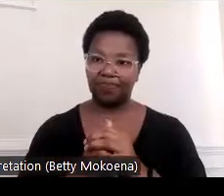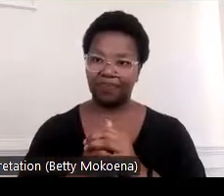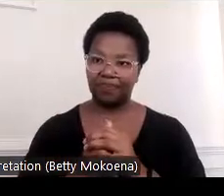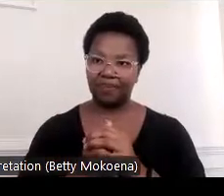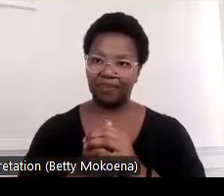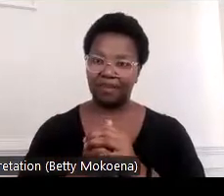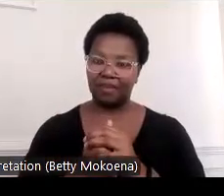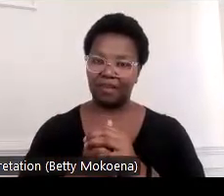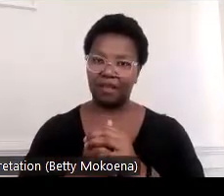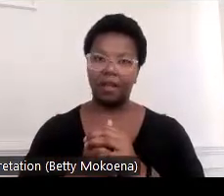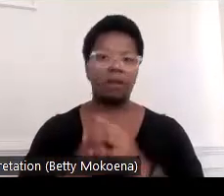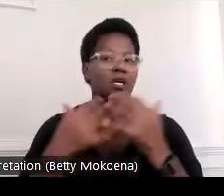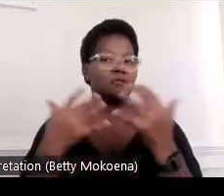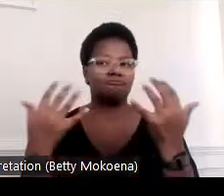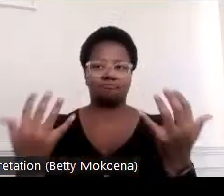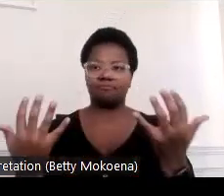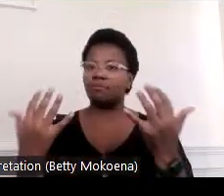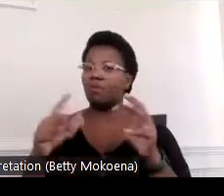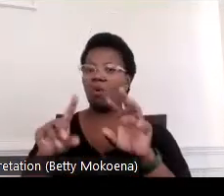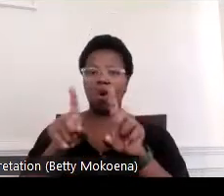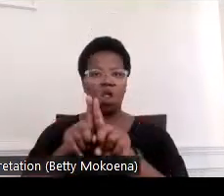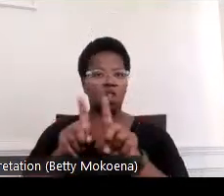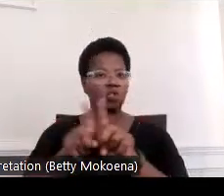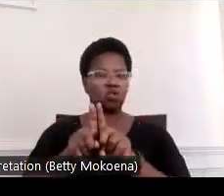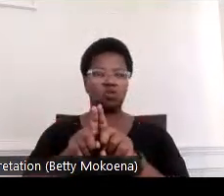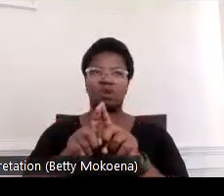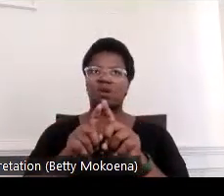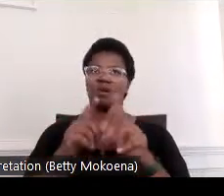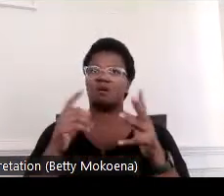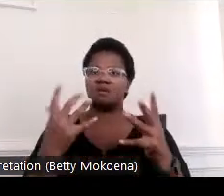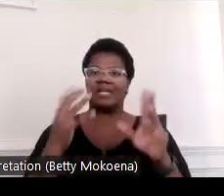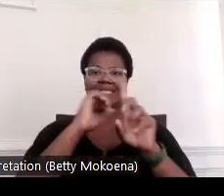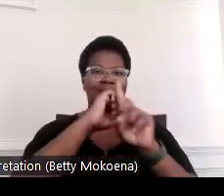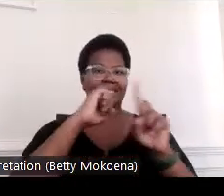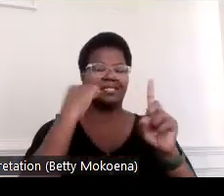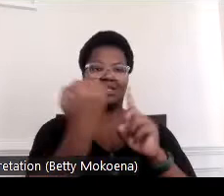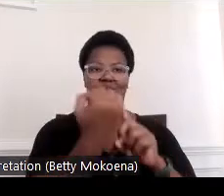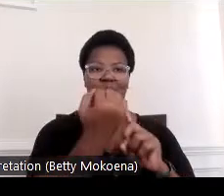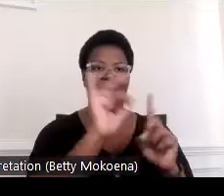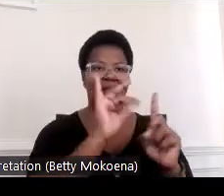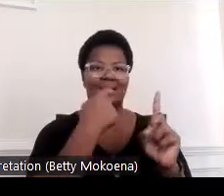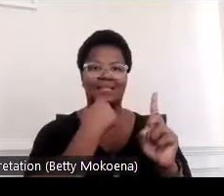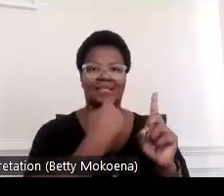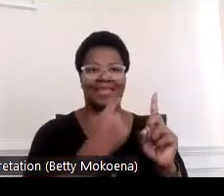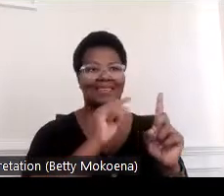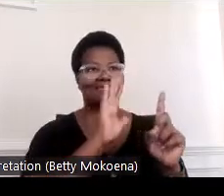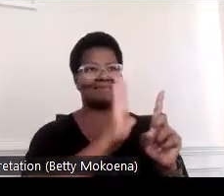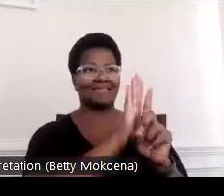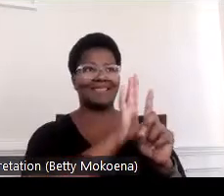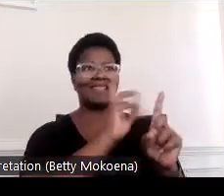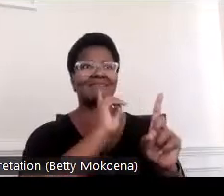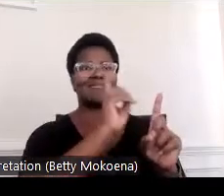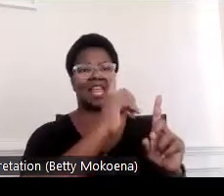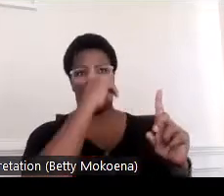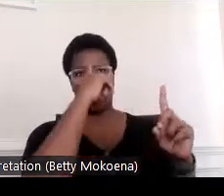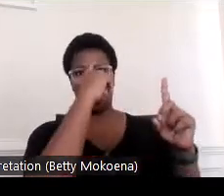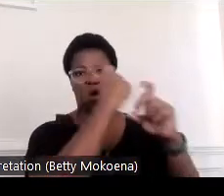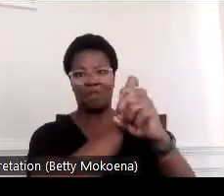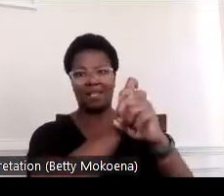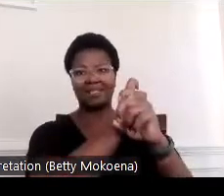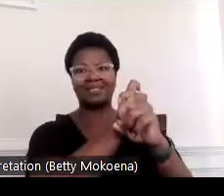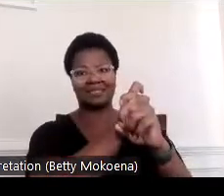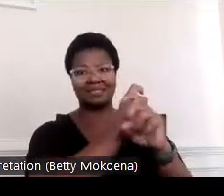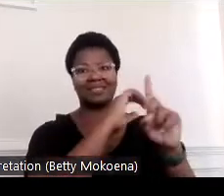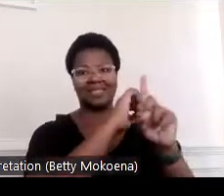comida es para asegurar que todo pueda tomar lugar en este caso y especialmente en